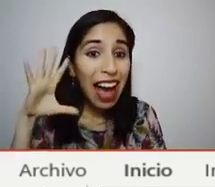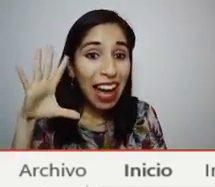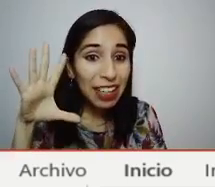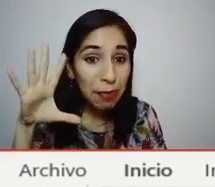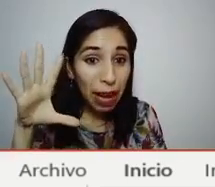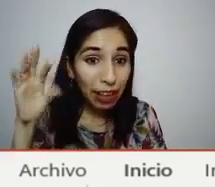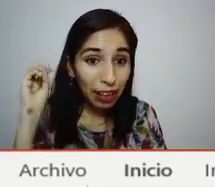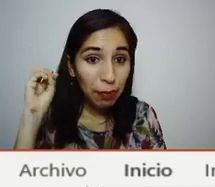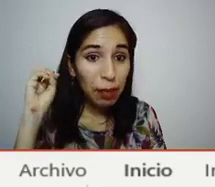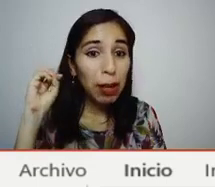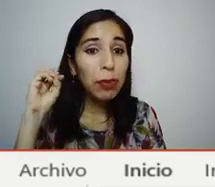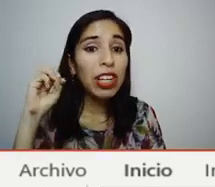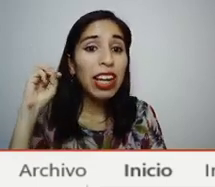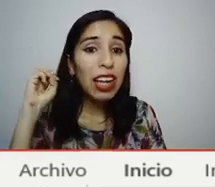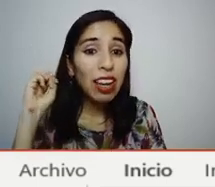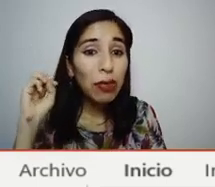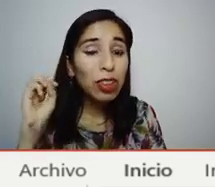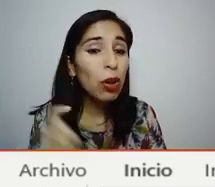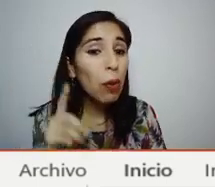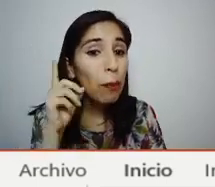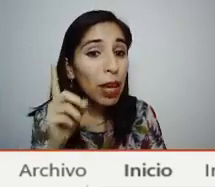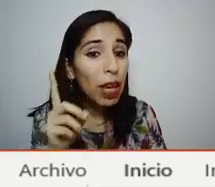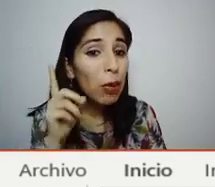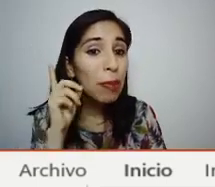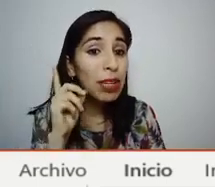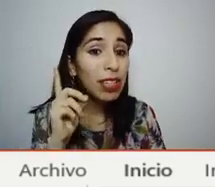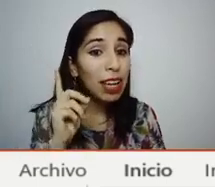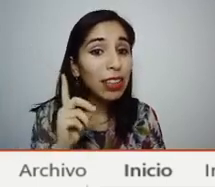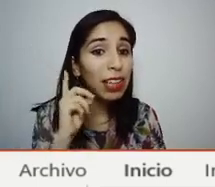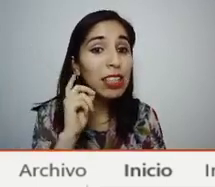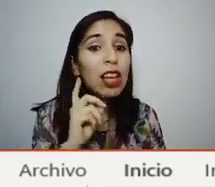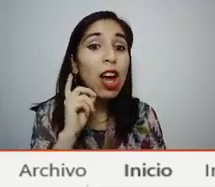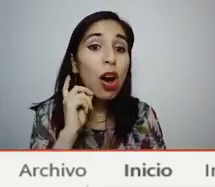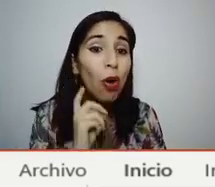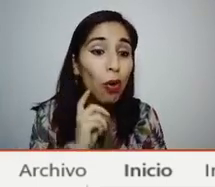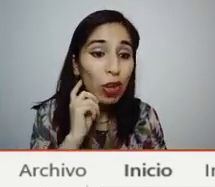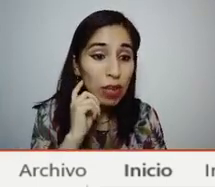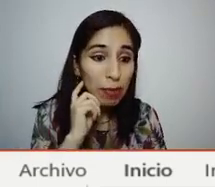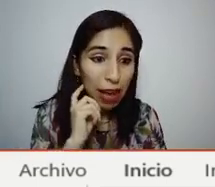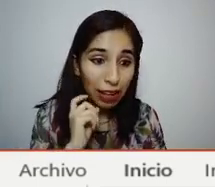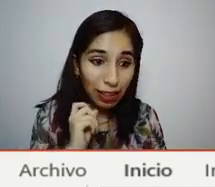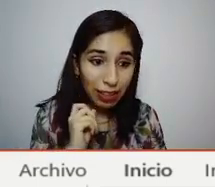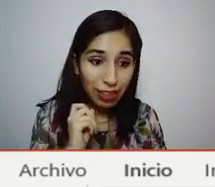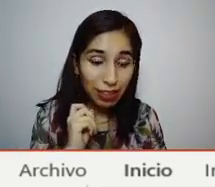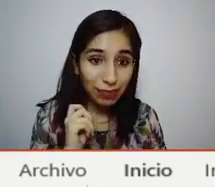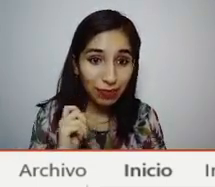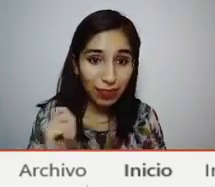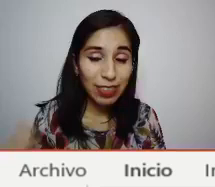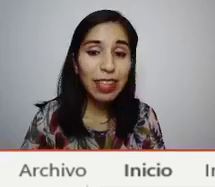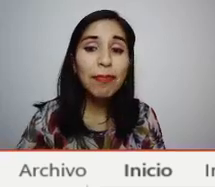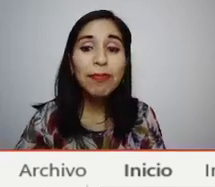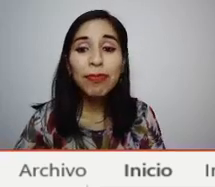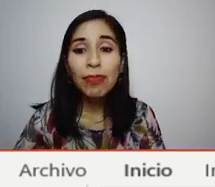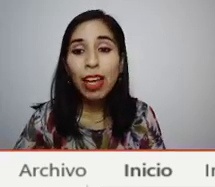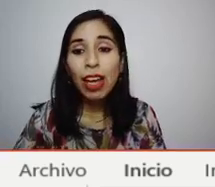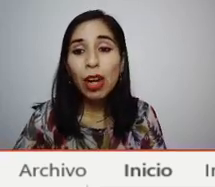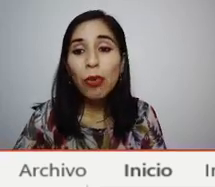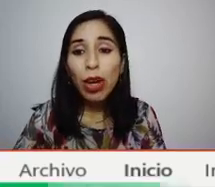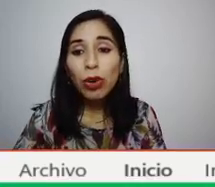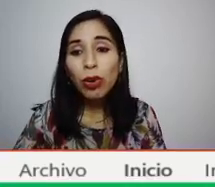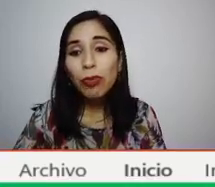poder animar para ponerle efecto pero a mis letras o imágenes si